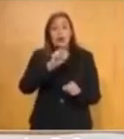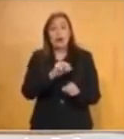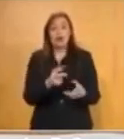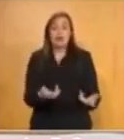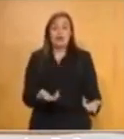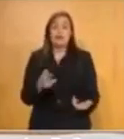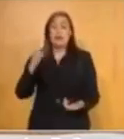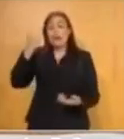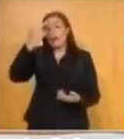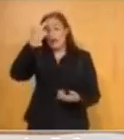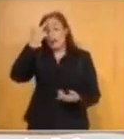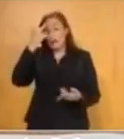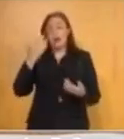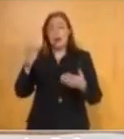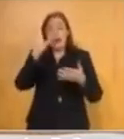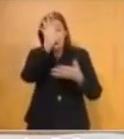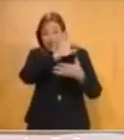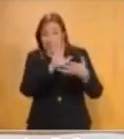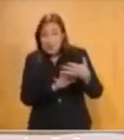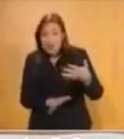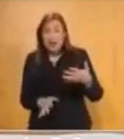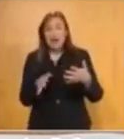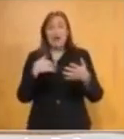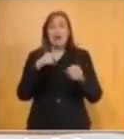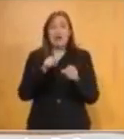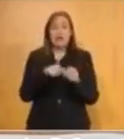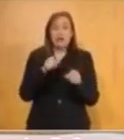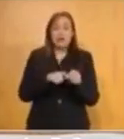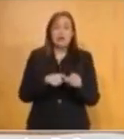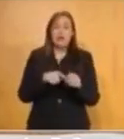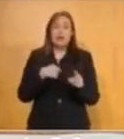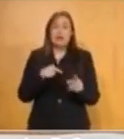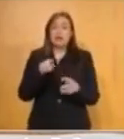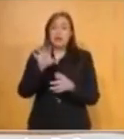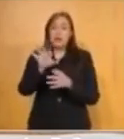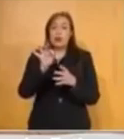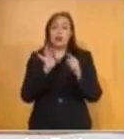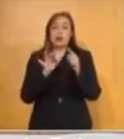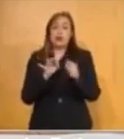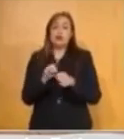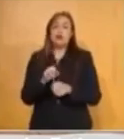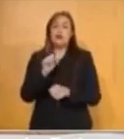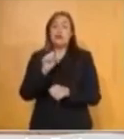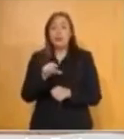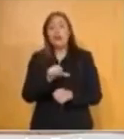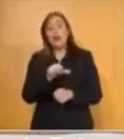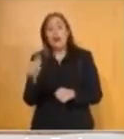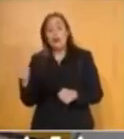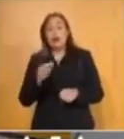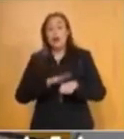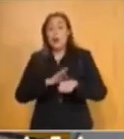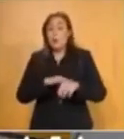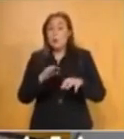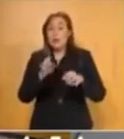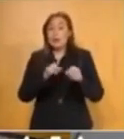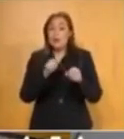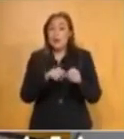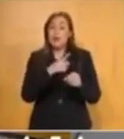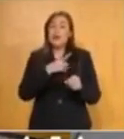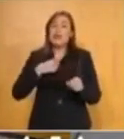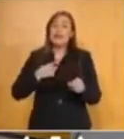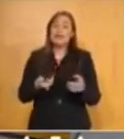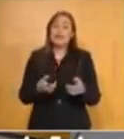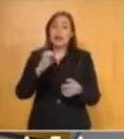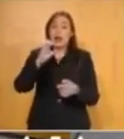ser atractiva para el lector. Y un elemento que debe tener también bastante color son las onomatopeyas, los efectos de sonido. Okay,